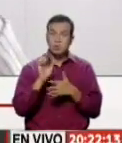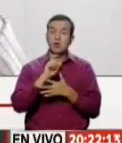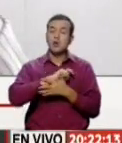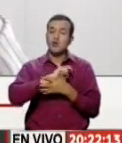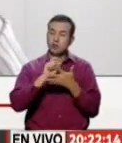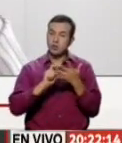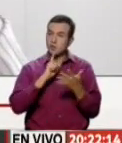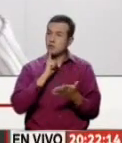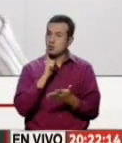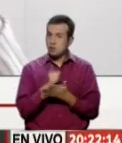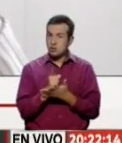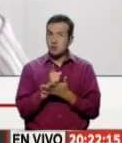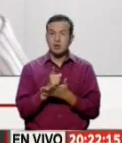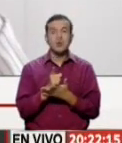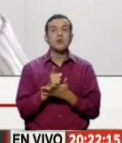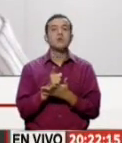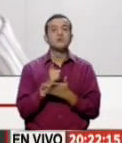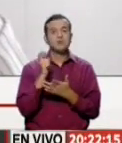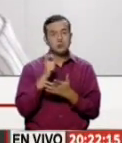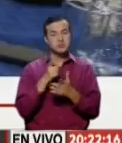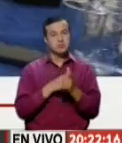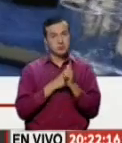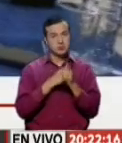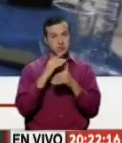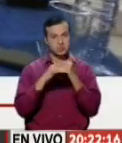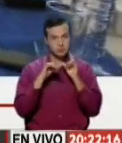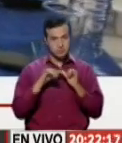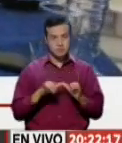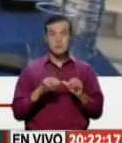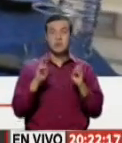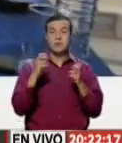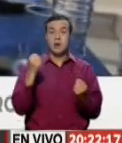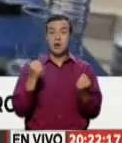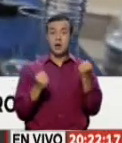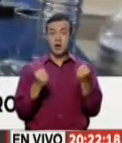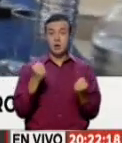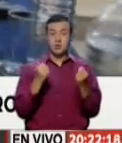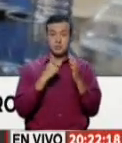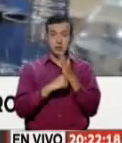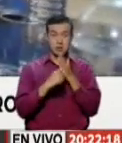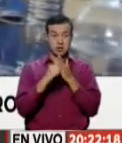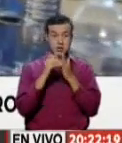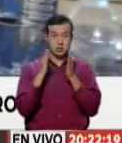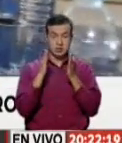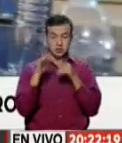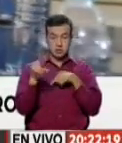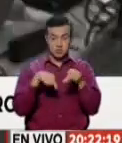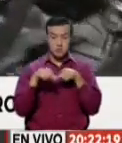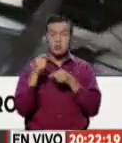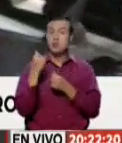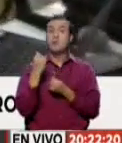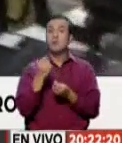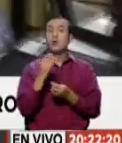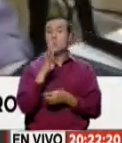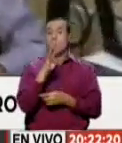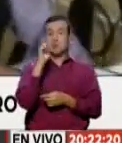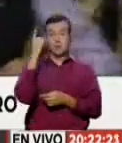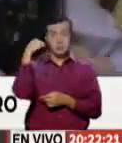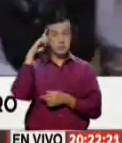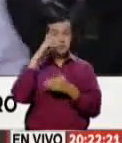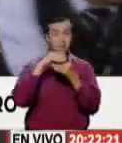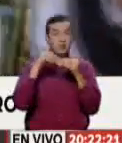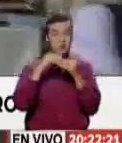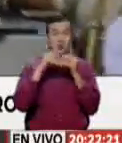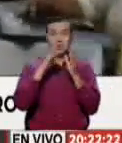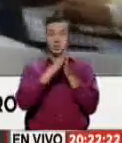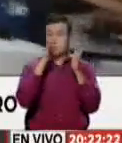librar, yo diría, de manera generacional. En vialidad, el Ministerio de Transporte comprometió el aporte de 40 millones de dólares para